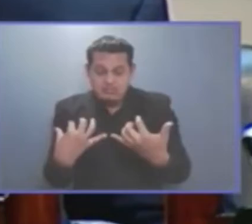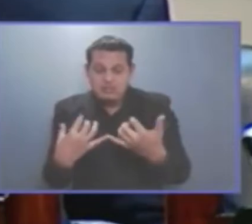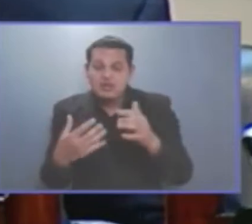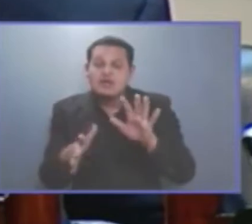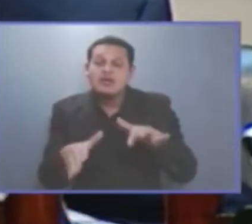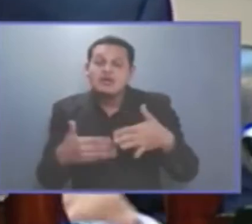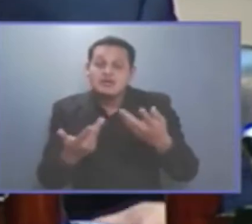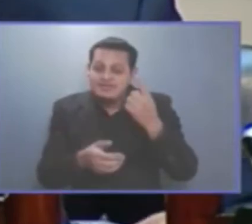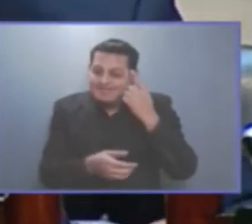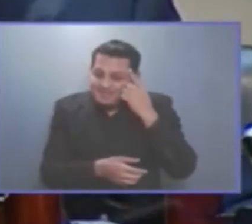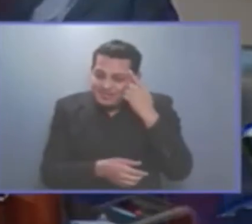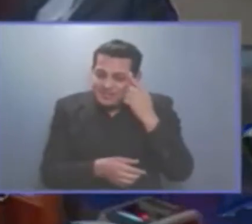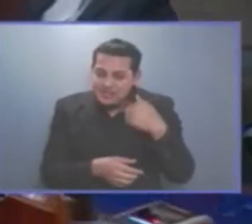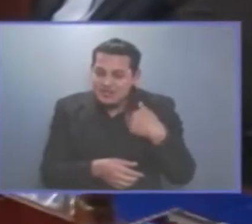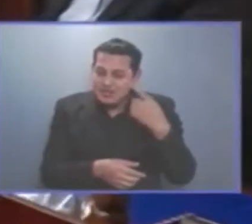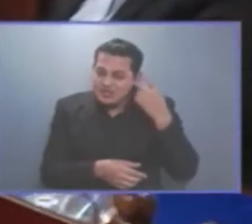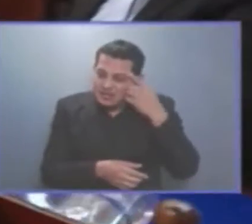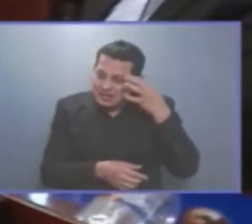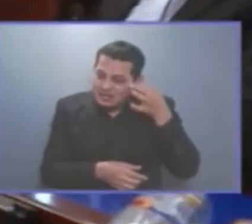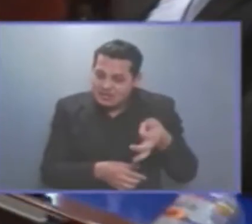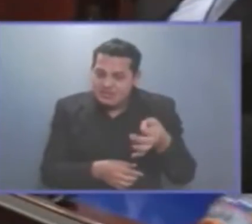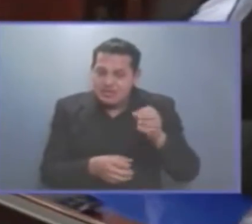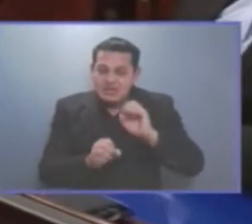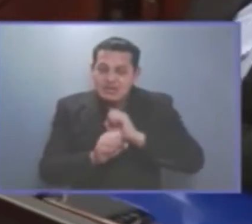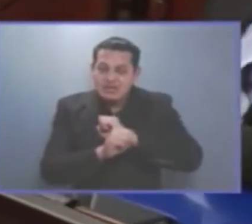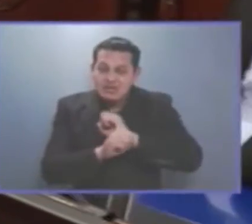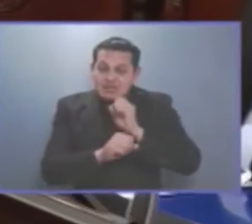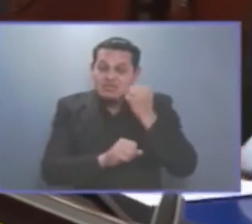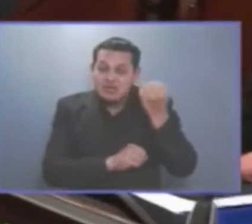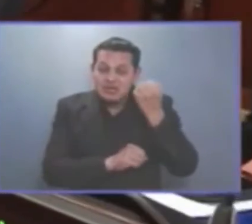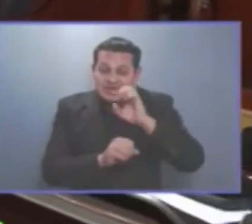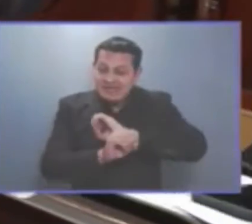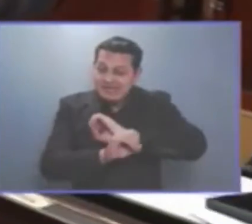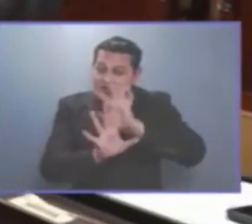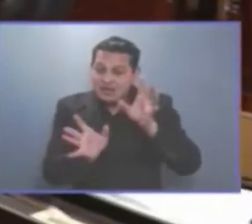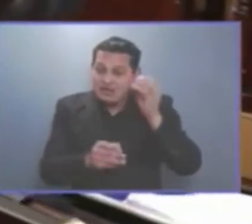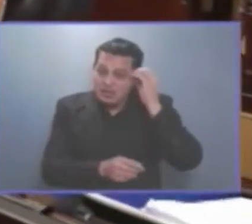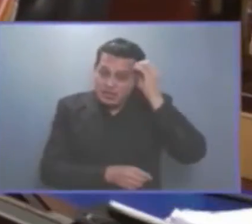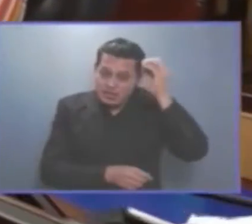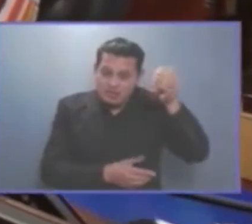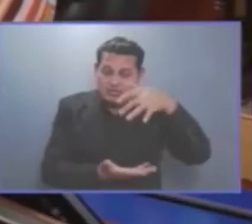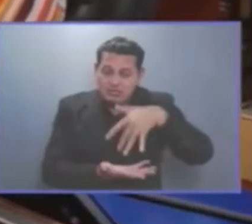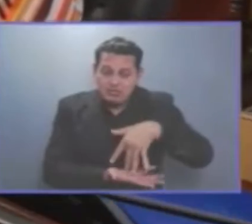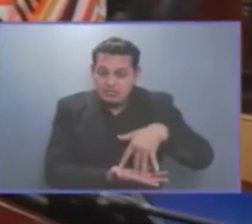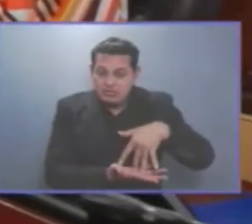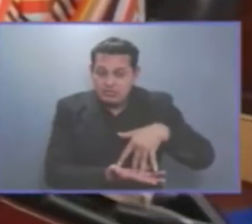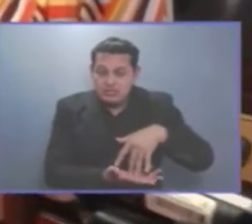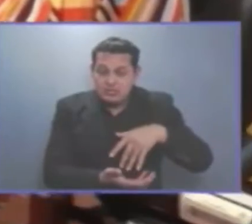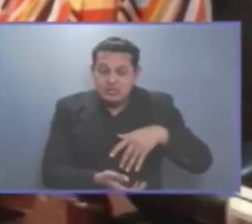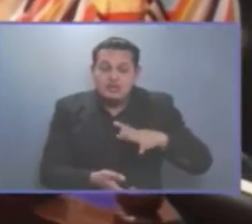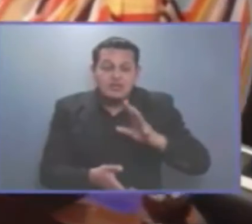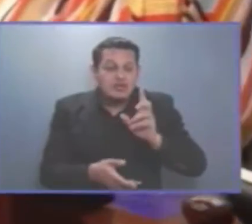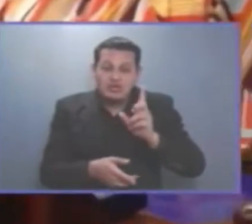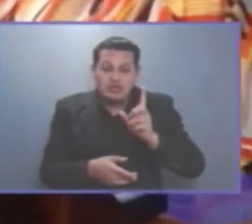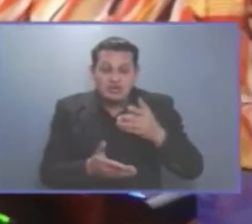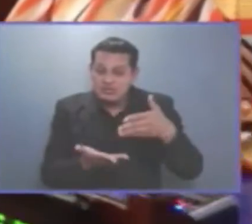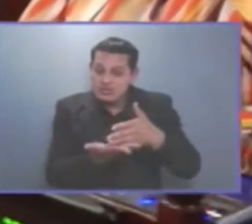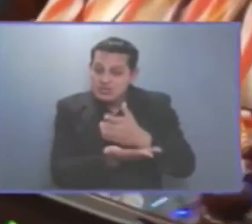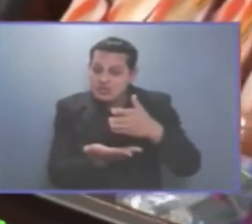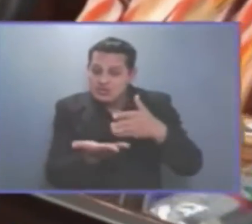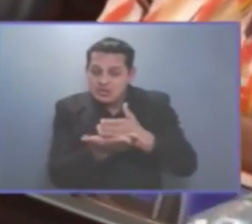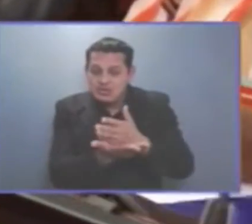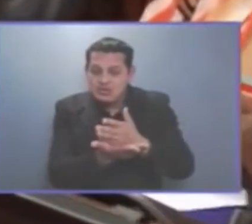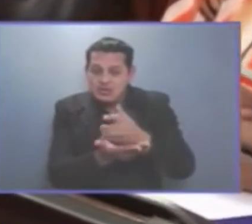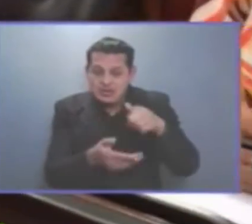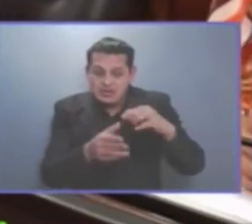siguiente en ese sentido creo que es importante dejar claro ante la opinión pública que no asistimos